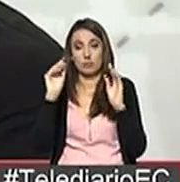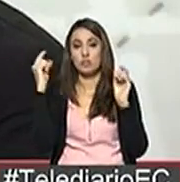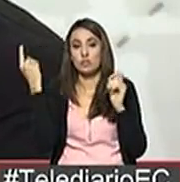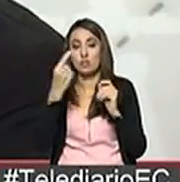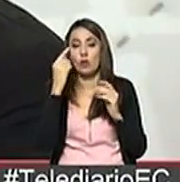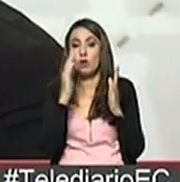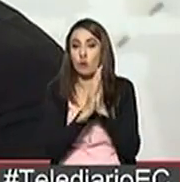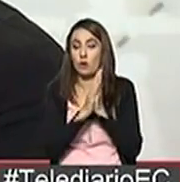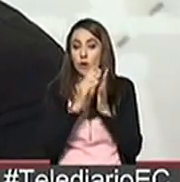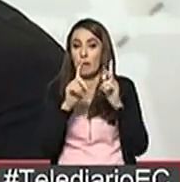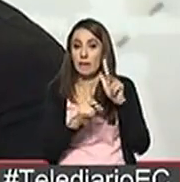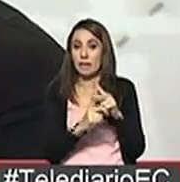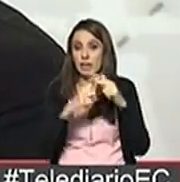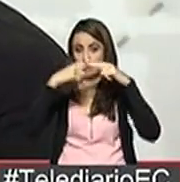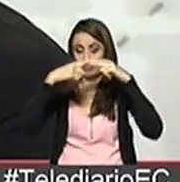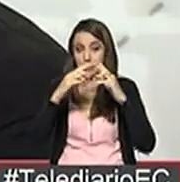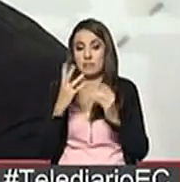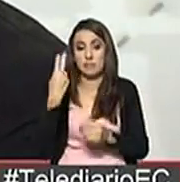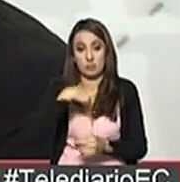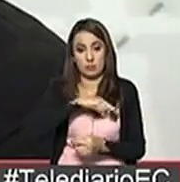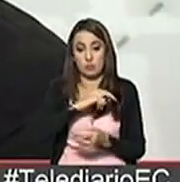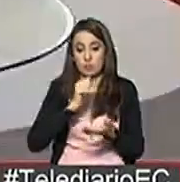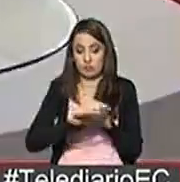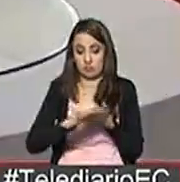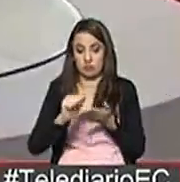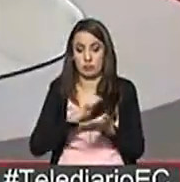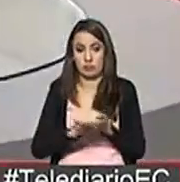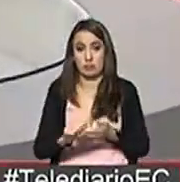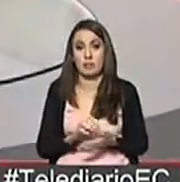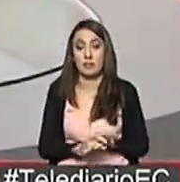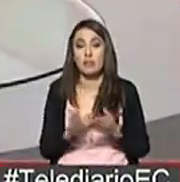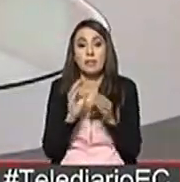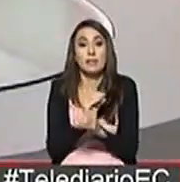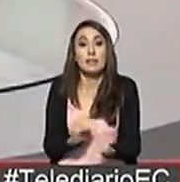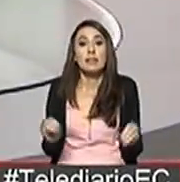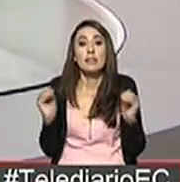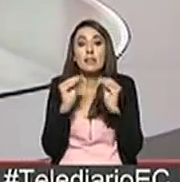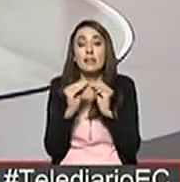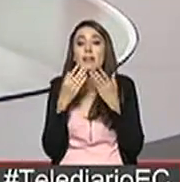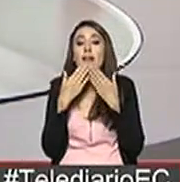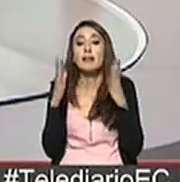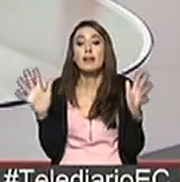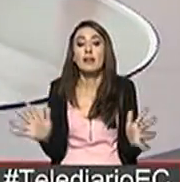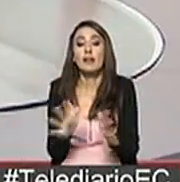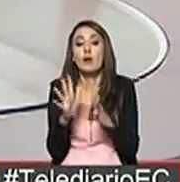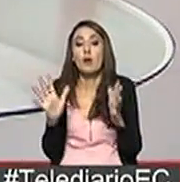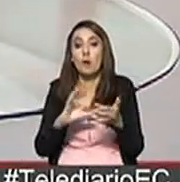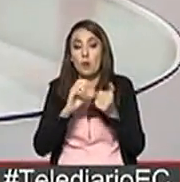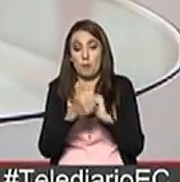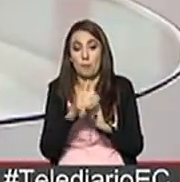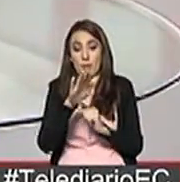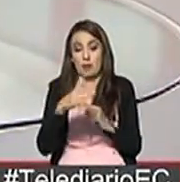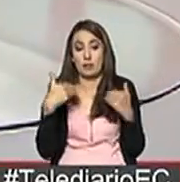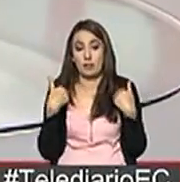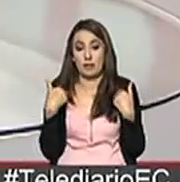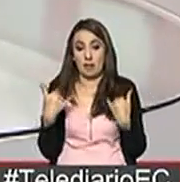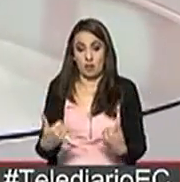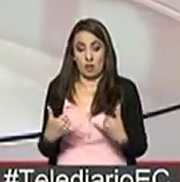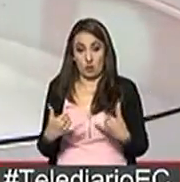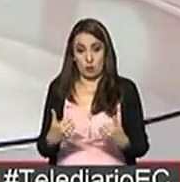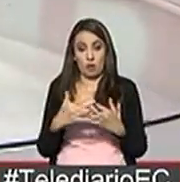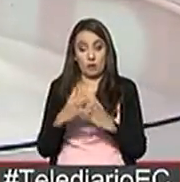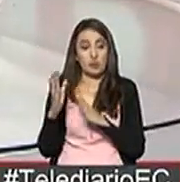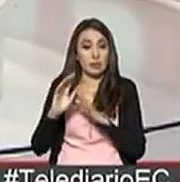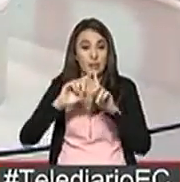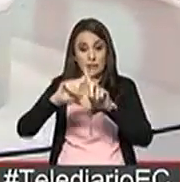botellas. Nosotros tenemos que hacerlo manualmente. Ya, y tenemos que hacerlo manualmente y activar por cada estilo distinto, en cada